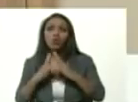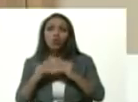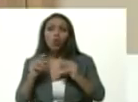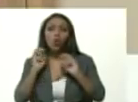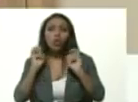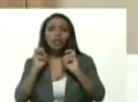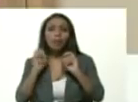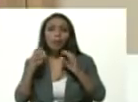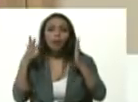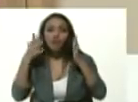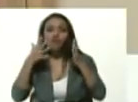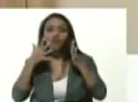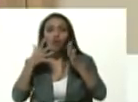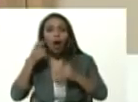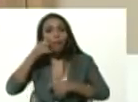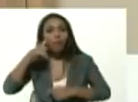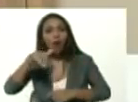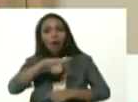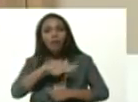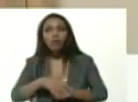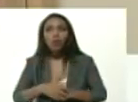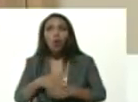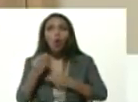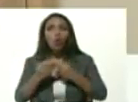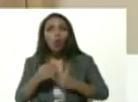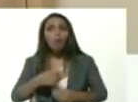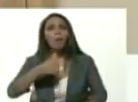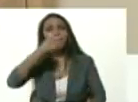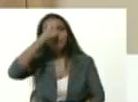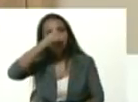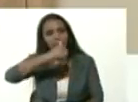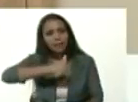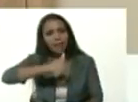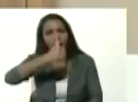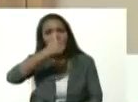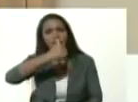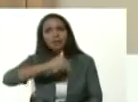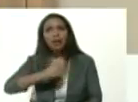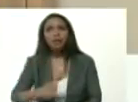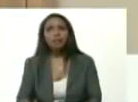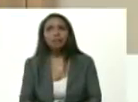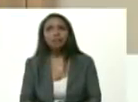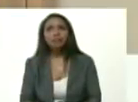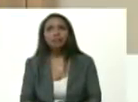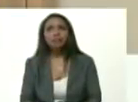para orientar a nuestro pueblo. Cómo tener paciencia para